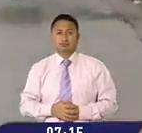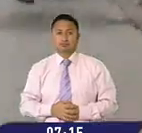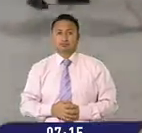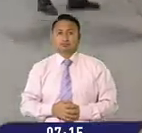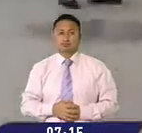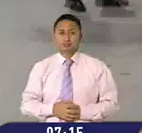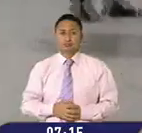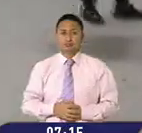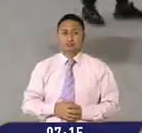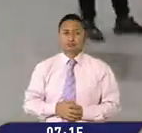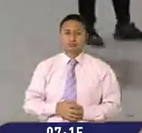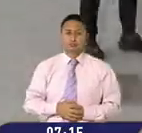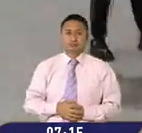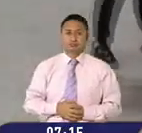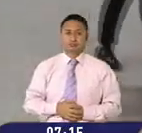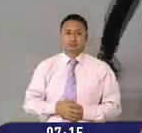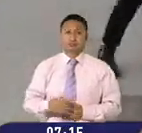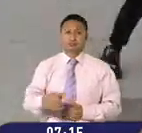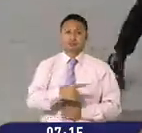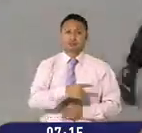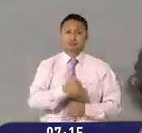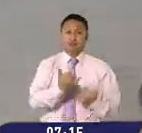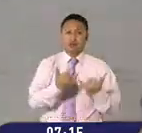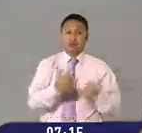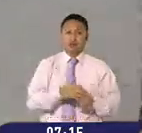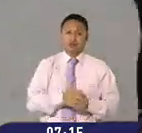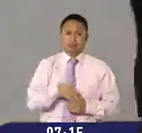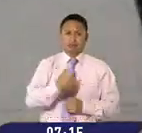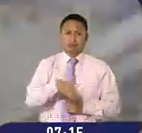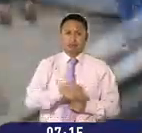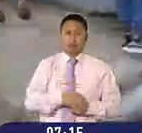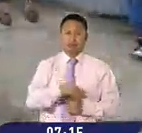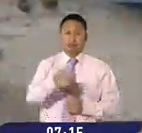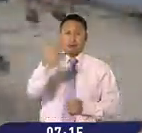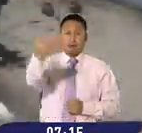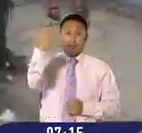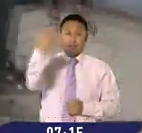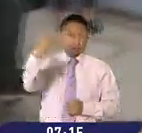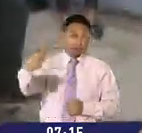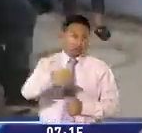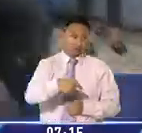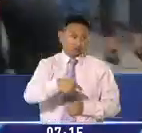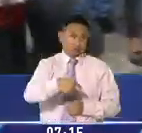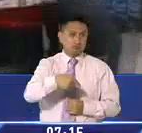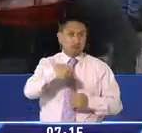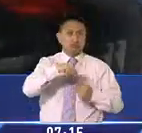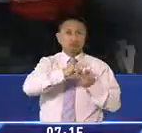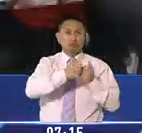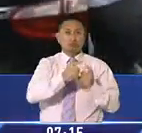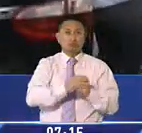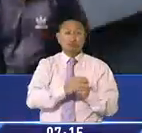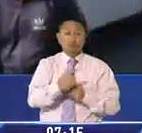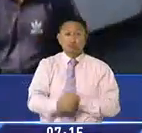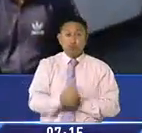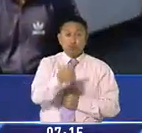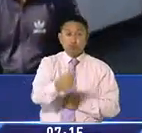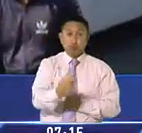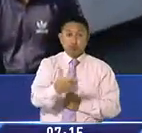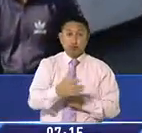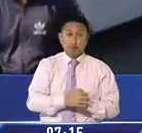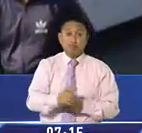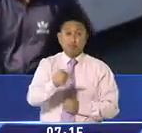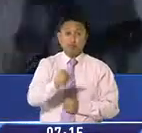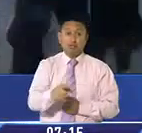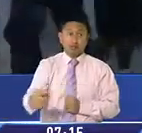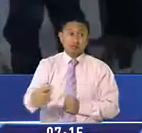Miles de contagios obligaron al Cabildo a dar el paso. En los próximos días nadie podrá subirse a un